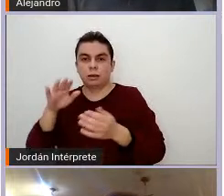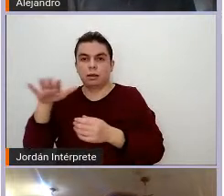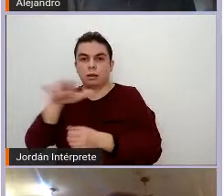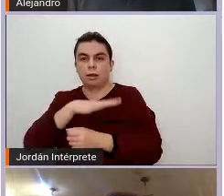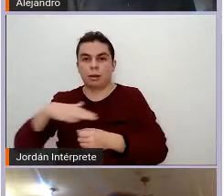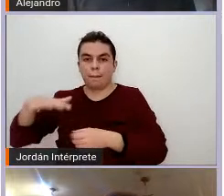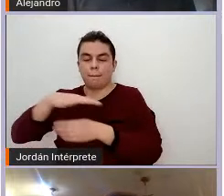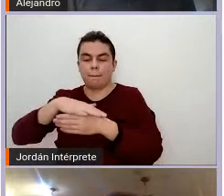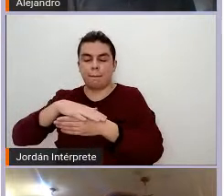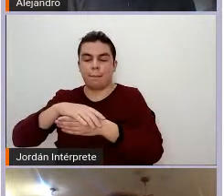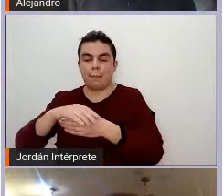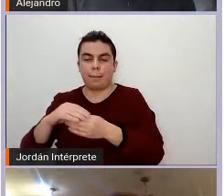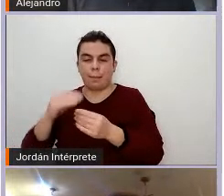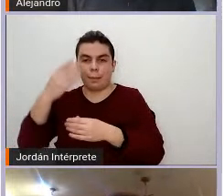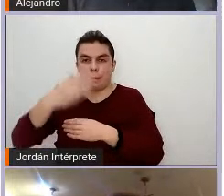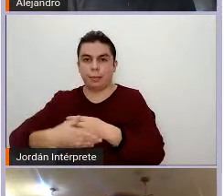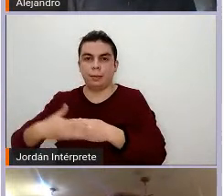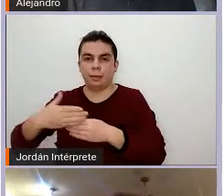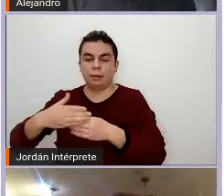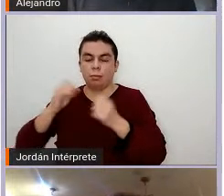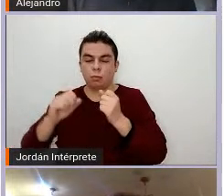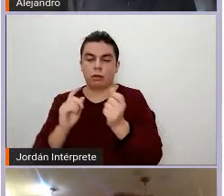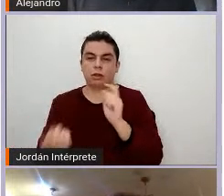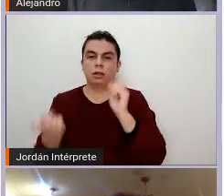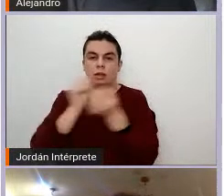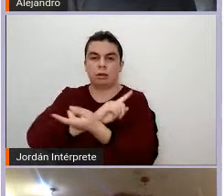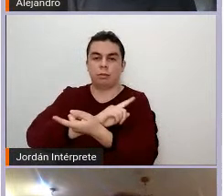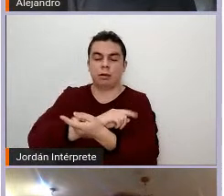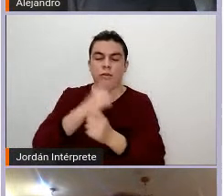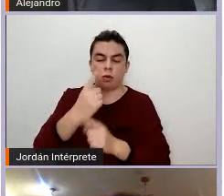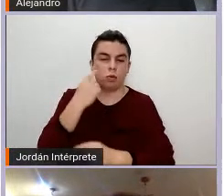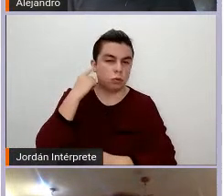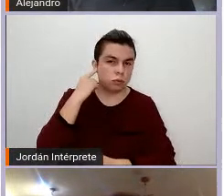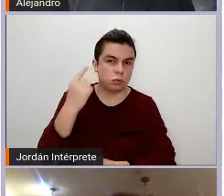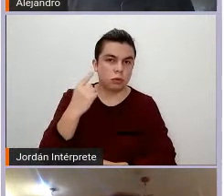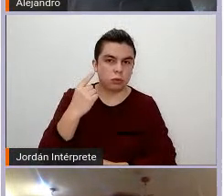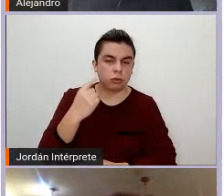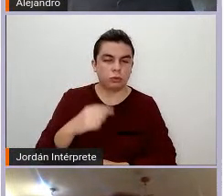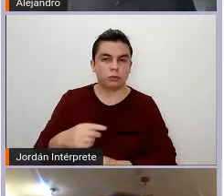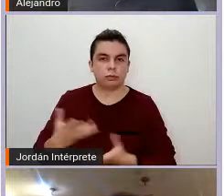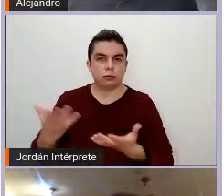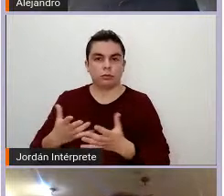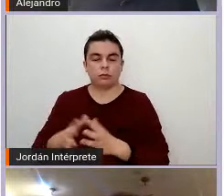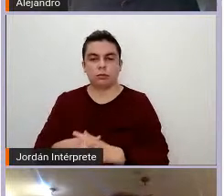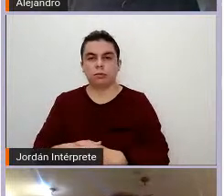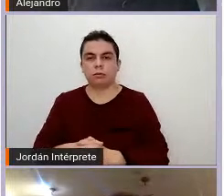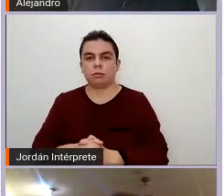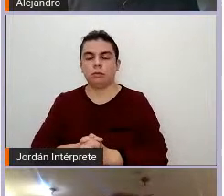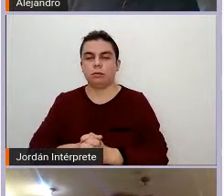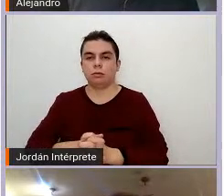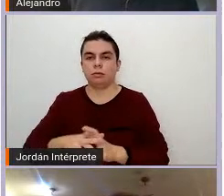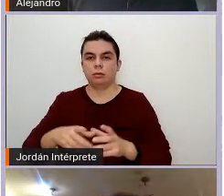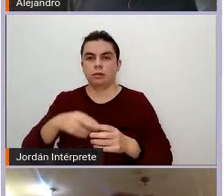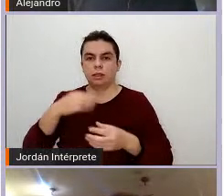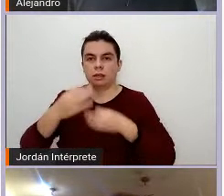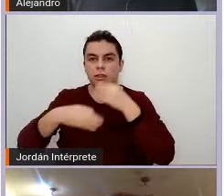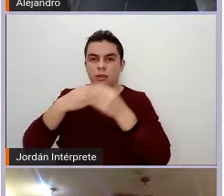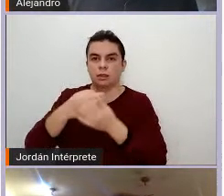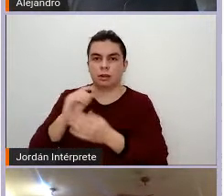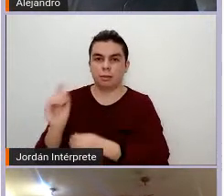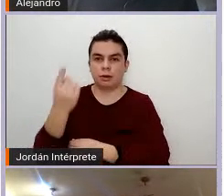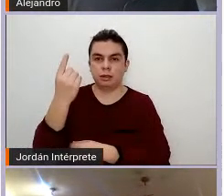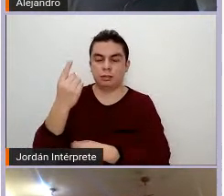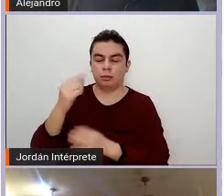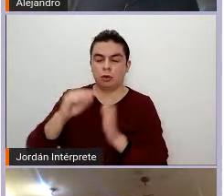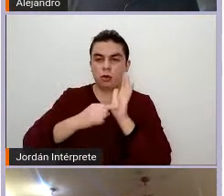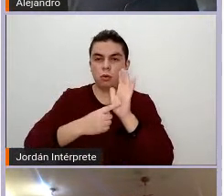modulación musical de una tonalidad a otra. La narración se basa en el principio del contrapunto artístico. Esto es, de hecho,